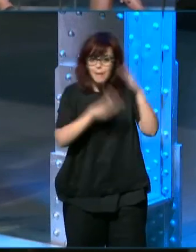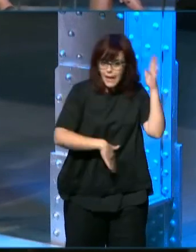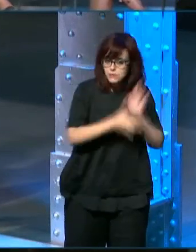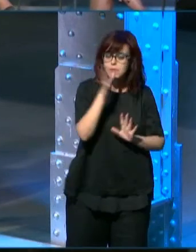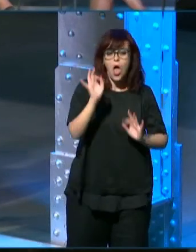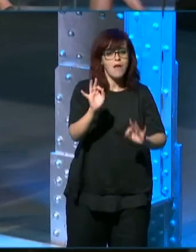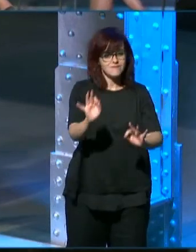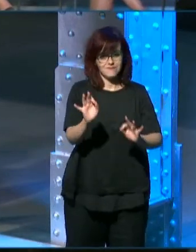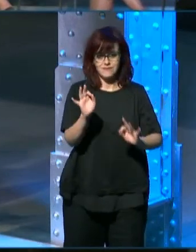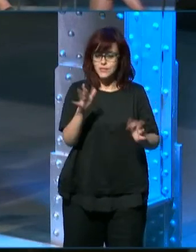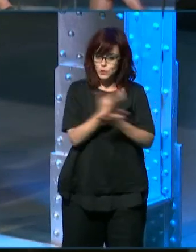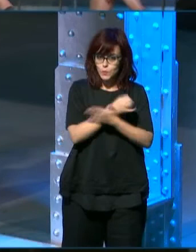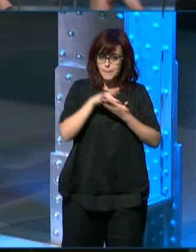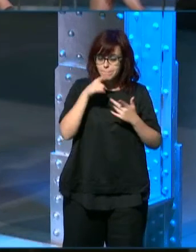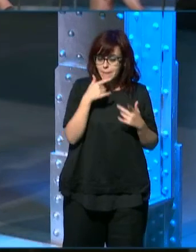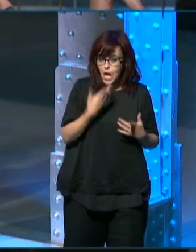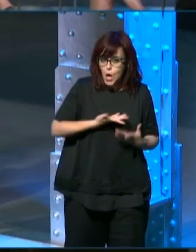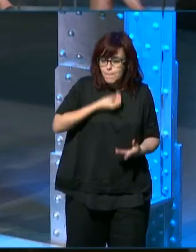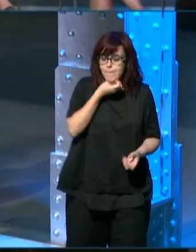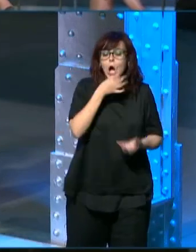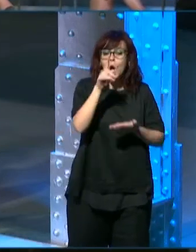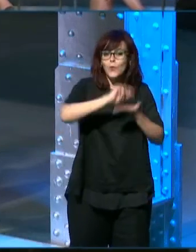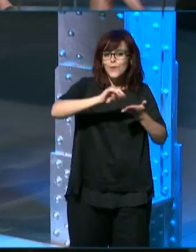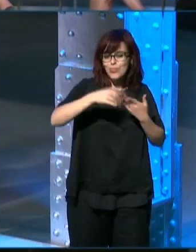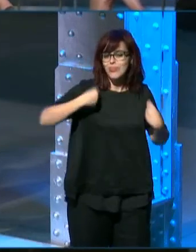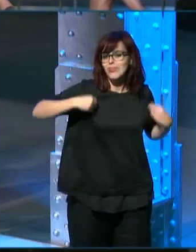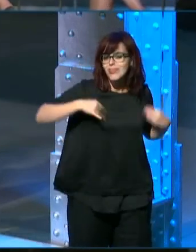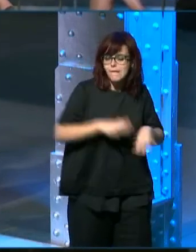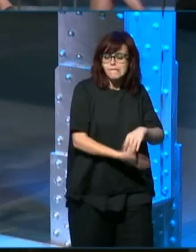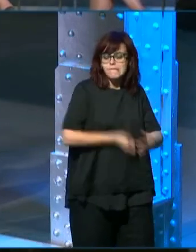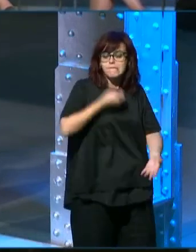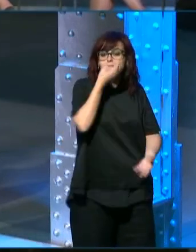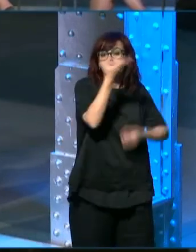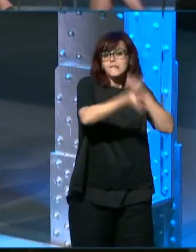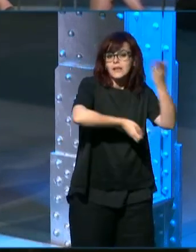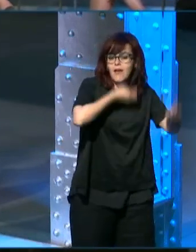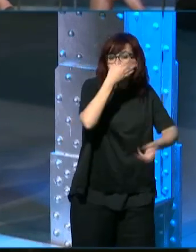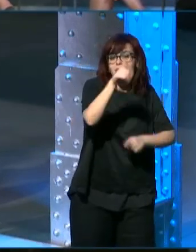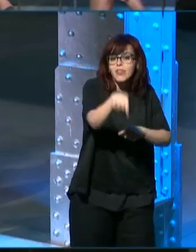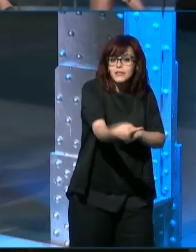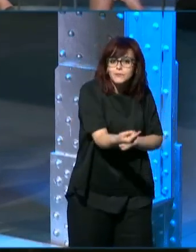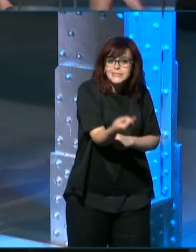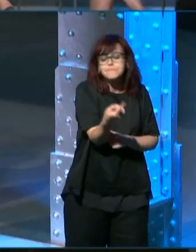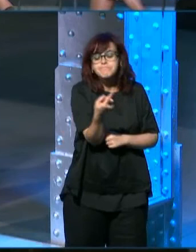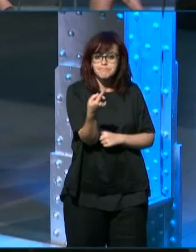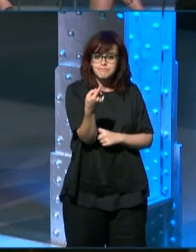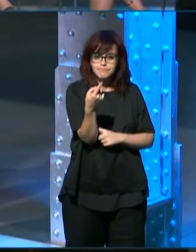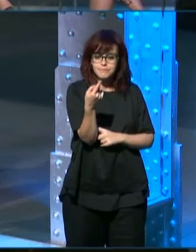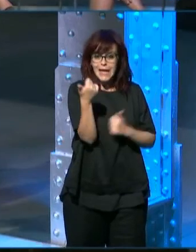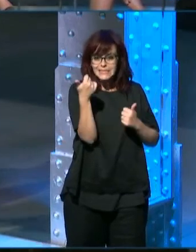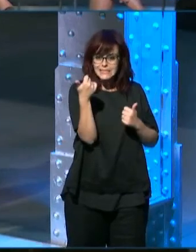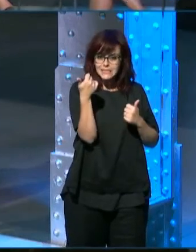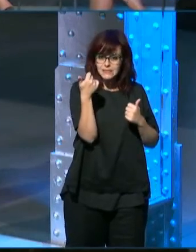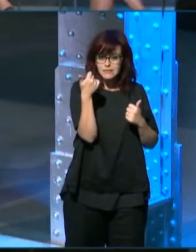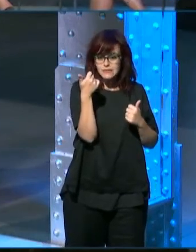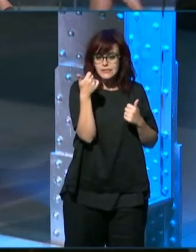una faceta de nuestro momento literario en el que disfrutamos inmensamente. Luego, bueno, las distintas facetas